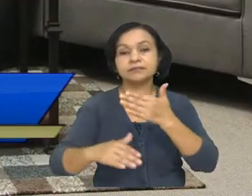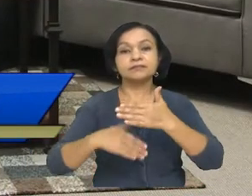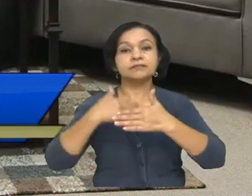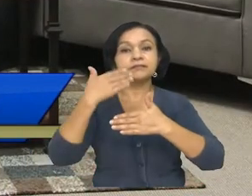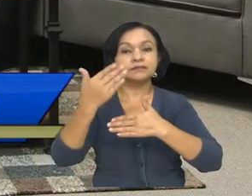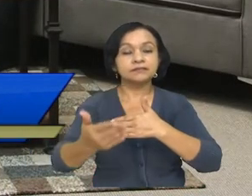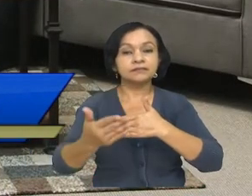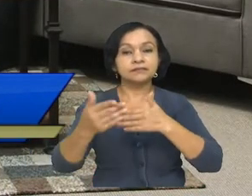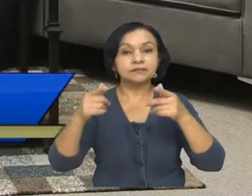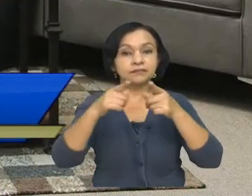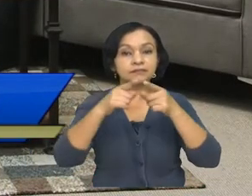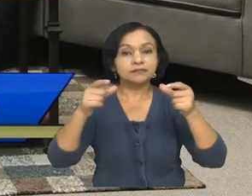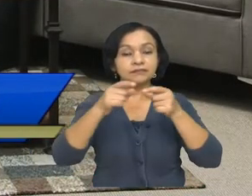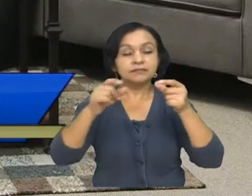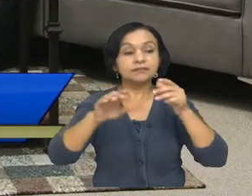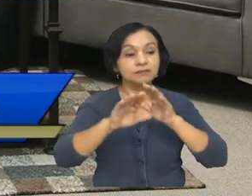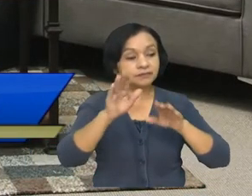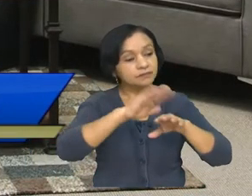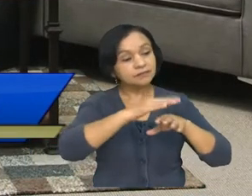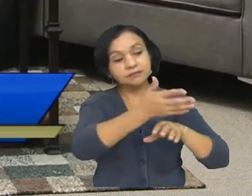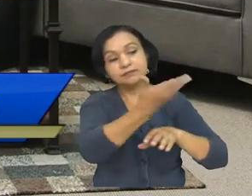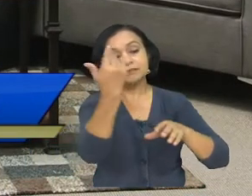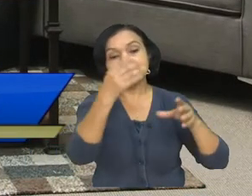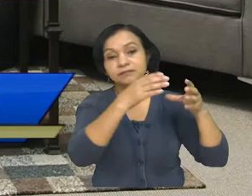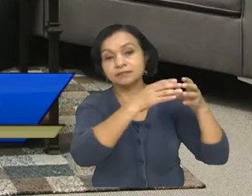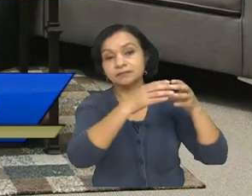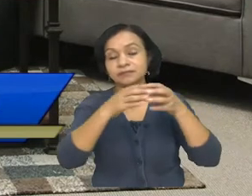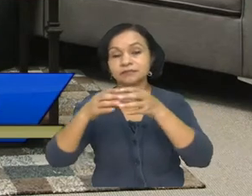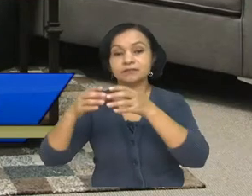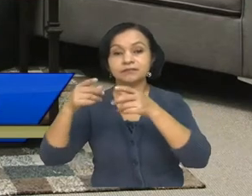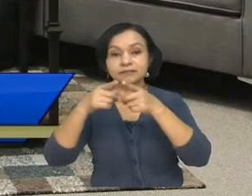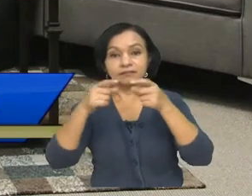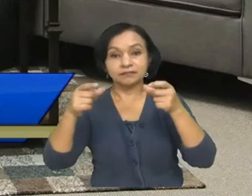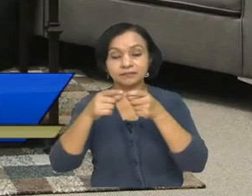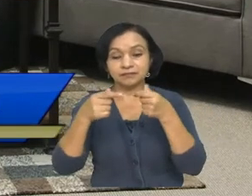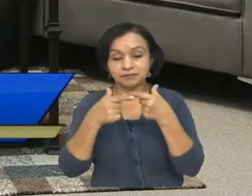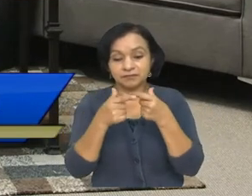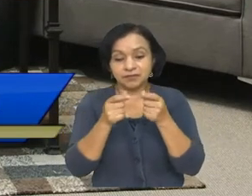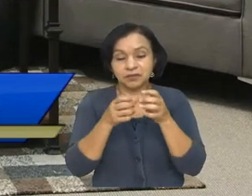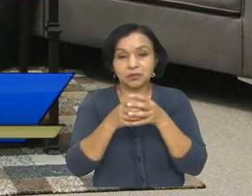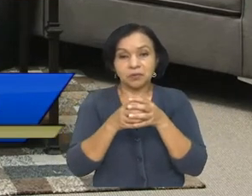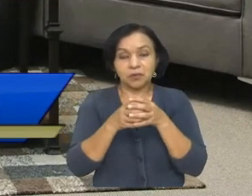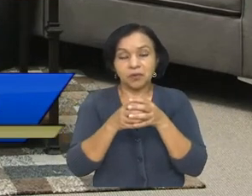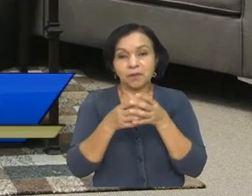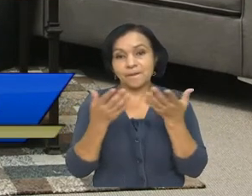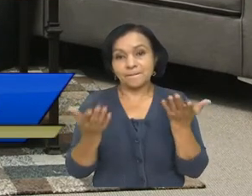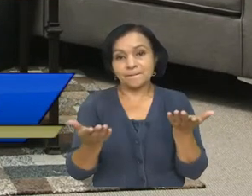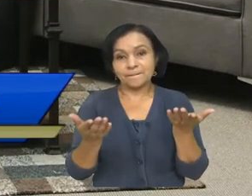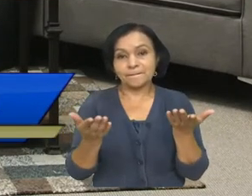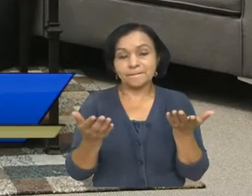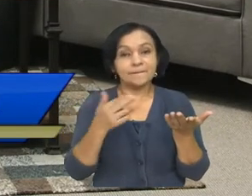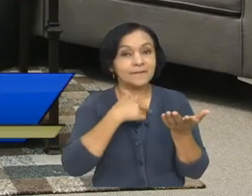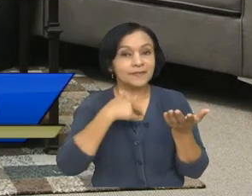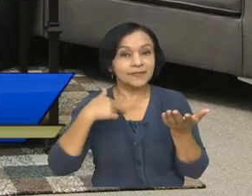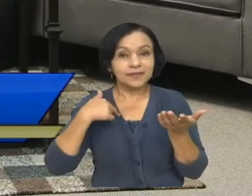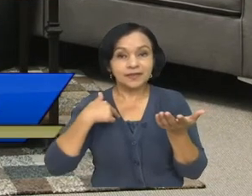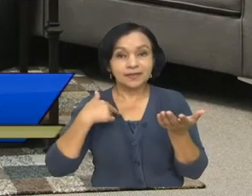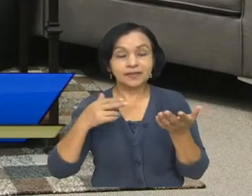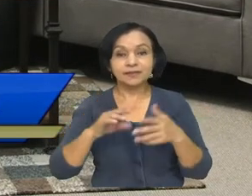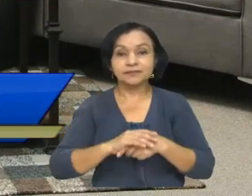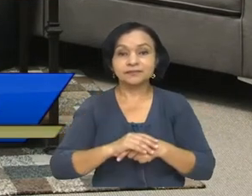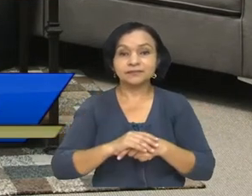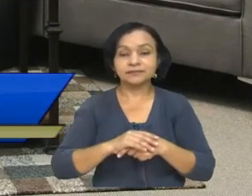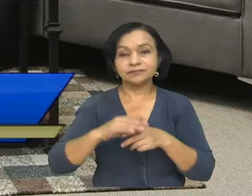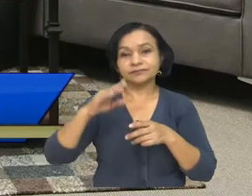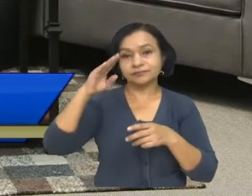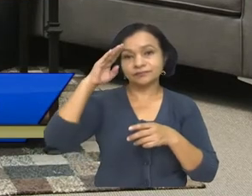mandaron a Managua, pero acordémonos que no era un ejército, era un pueblo en armas. Claro. Y entonces a esa hora el jefe